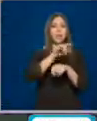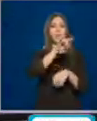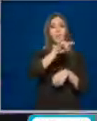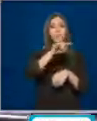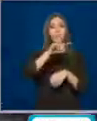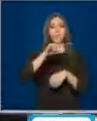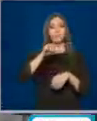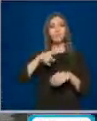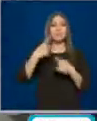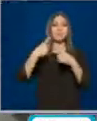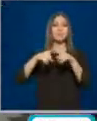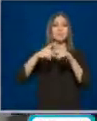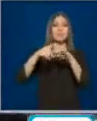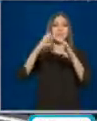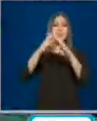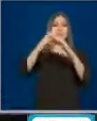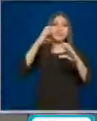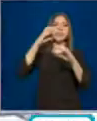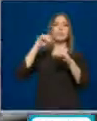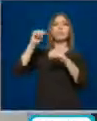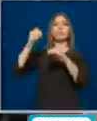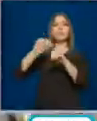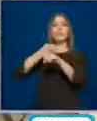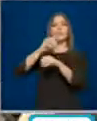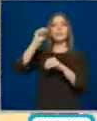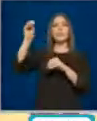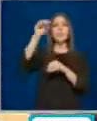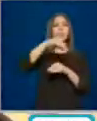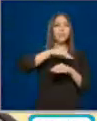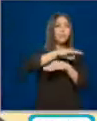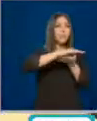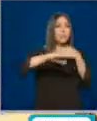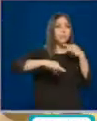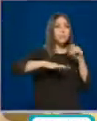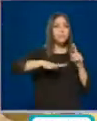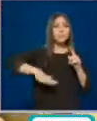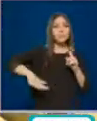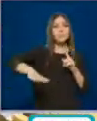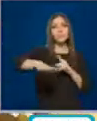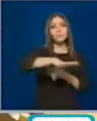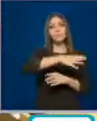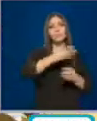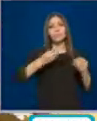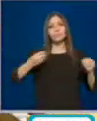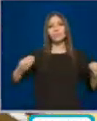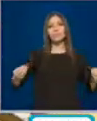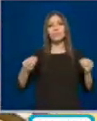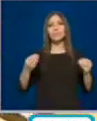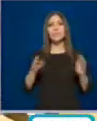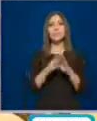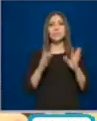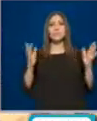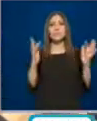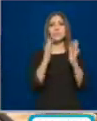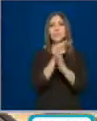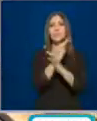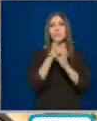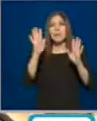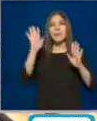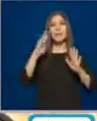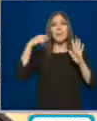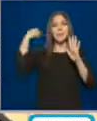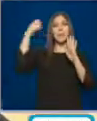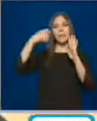autobuses foráneos, y todo esto es una multitud, algo así como de la película